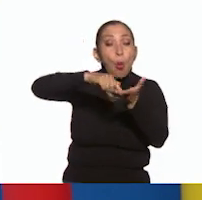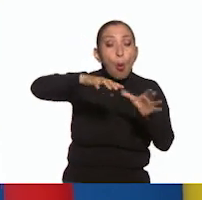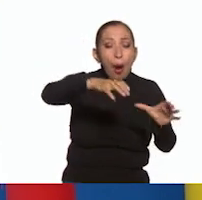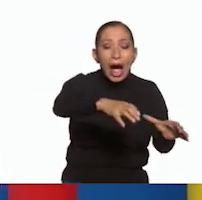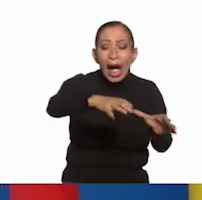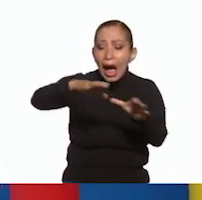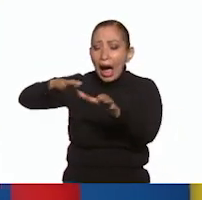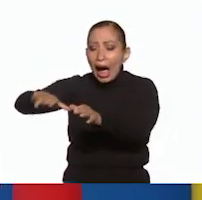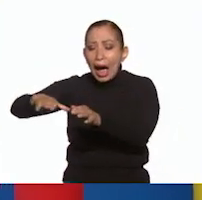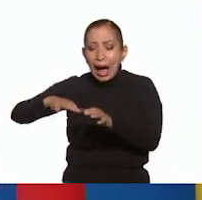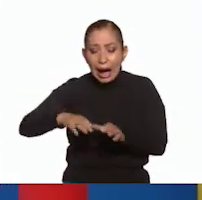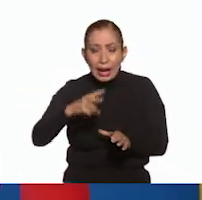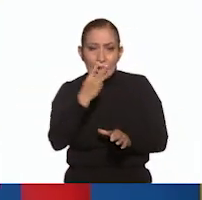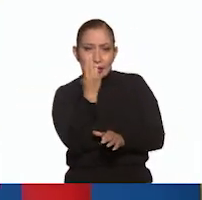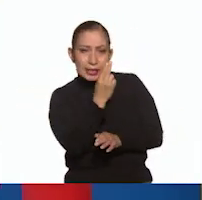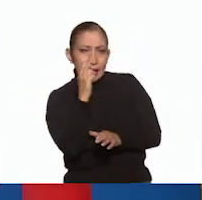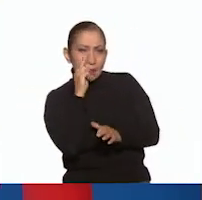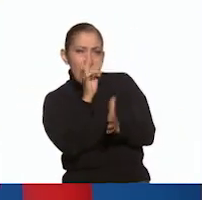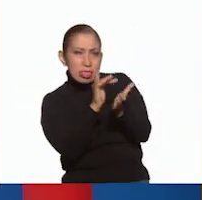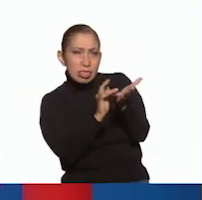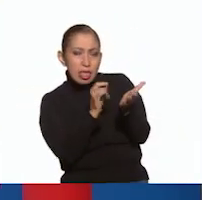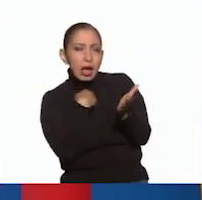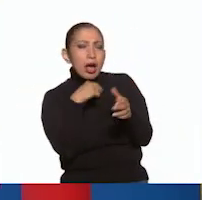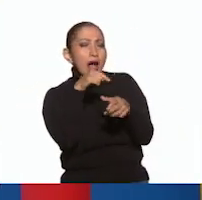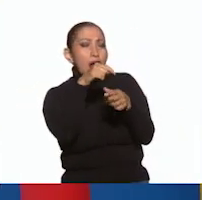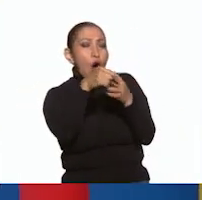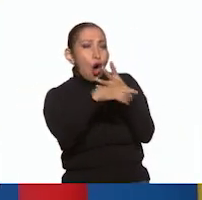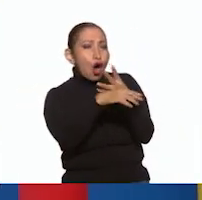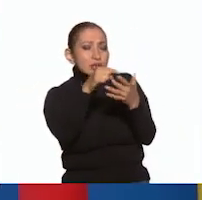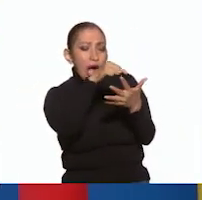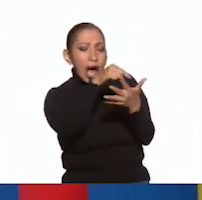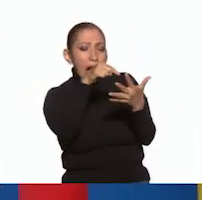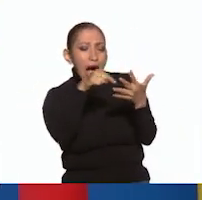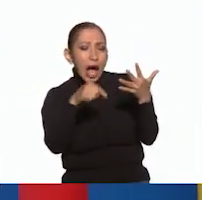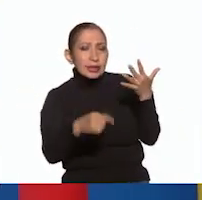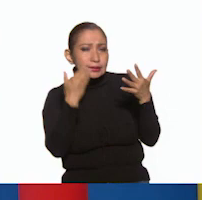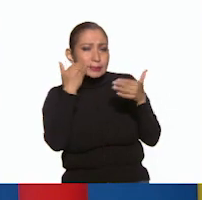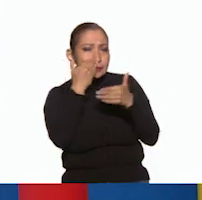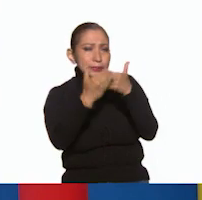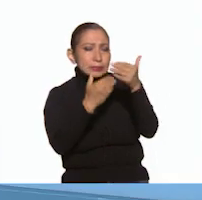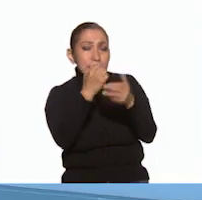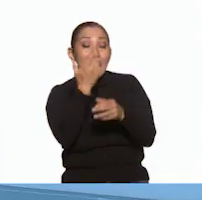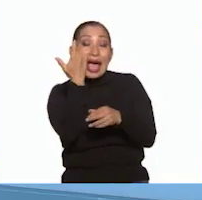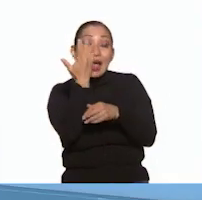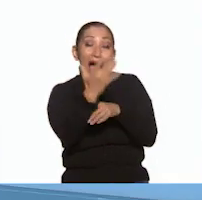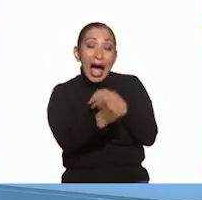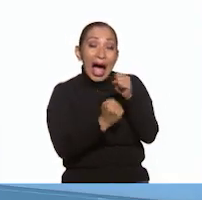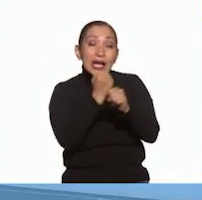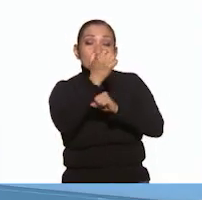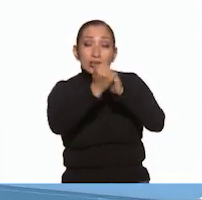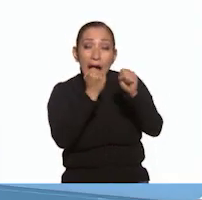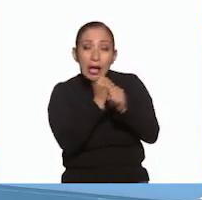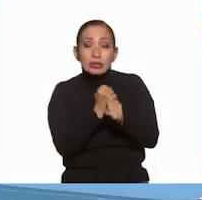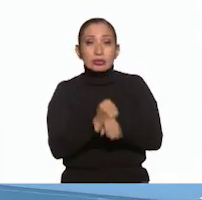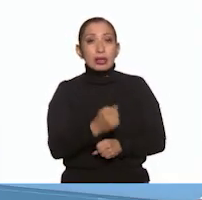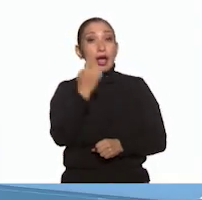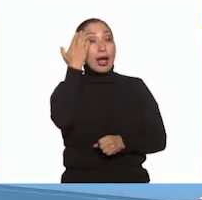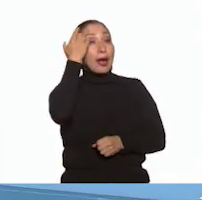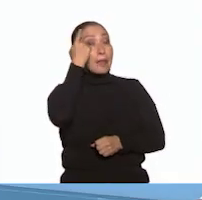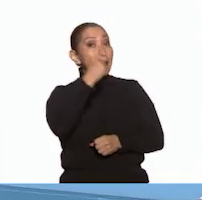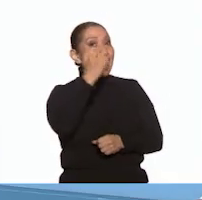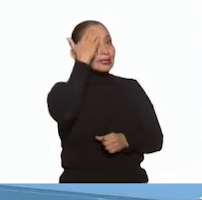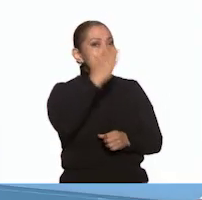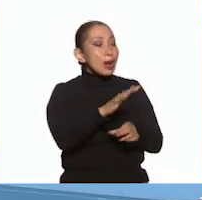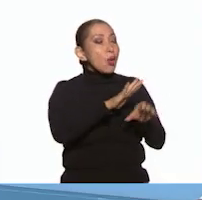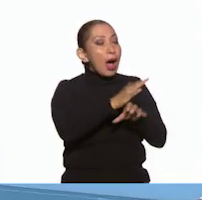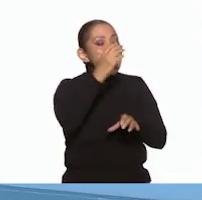determinarlo se requiere registrar ciertos elementos durante varias décadas. Es cierto, dijimos que para saber cuál es